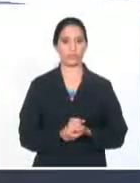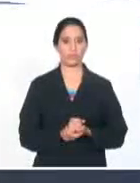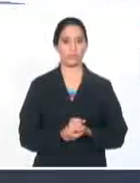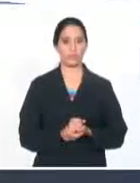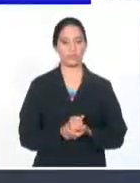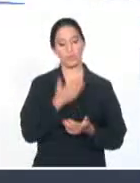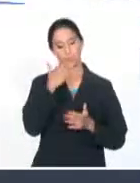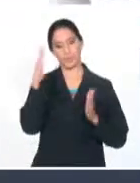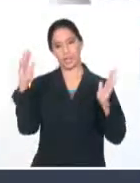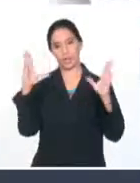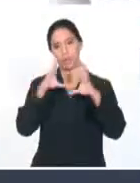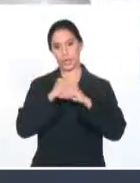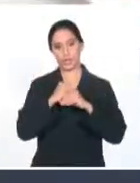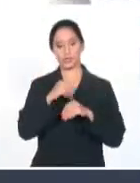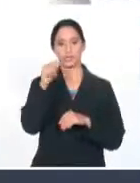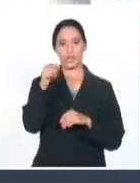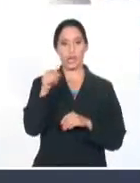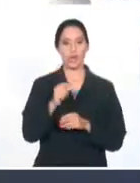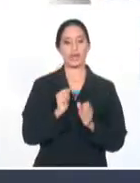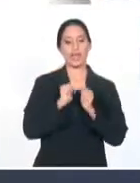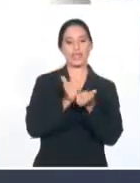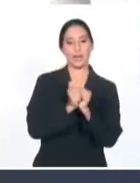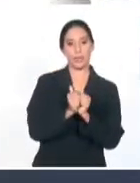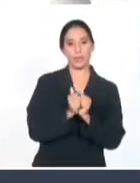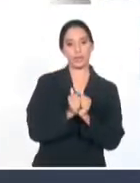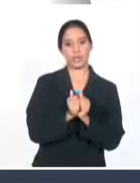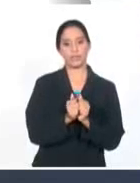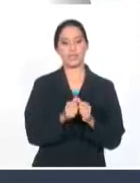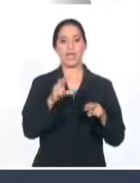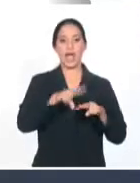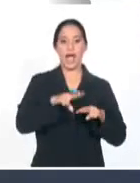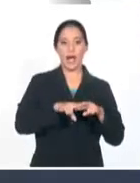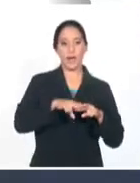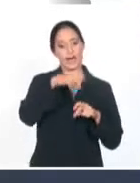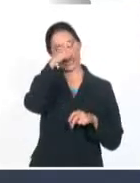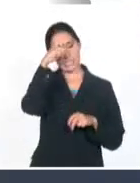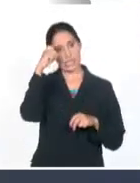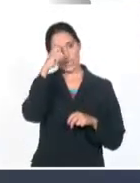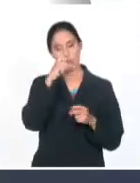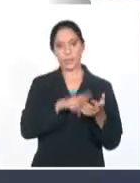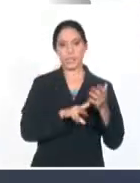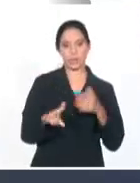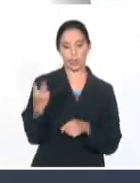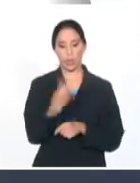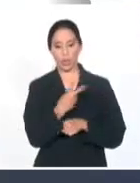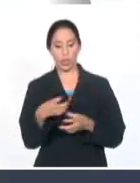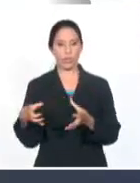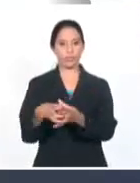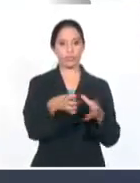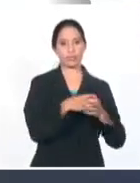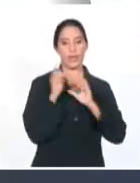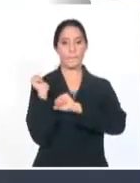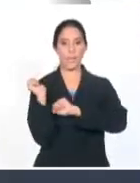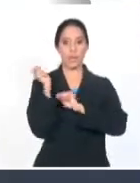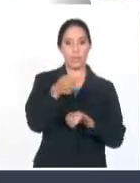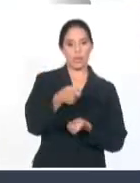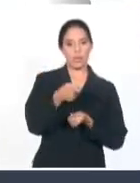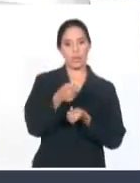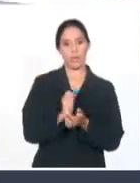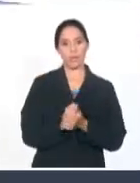Saludos, ya estamos con los deportes. Industriales y Santi Espíritus comandan la tabla de posiciones en la segunda liga élite del béisbol cubano con balance